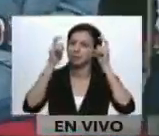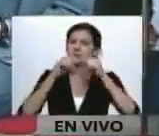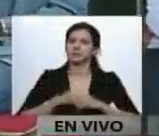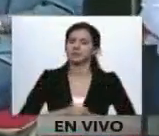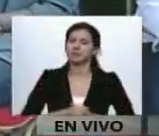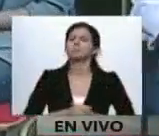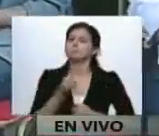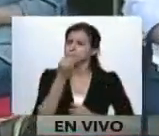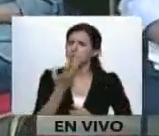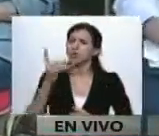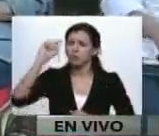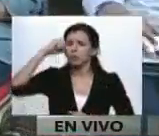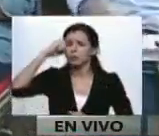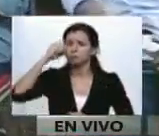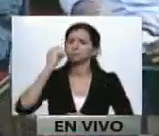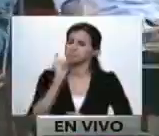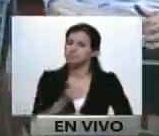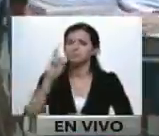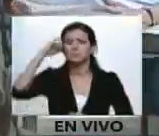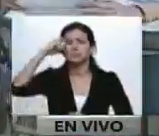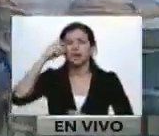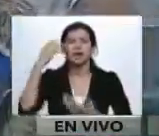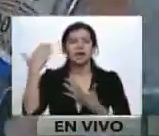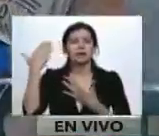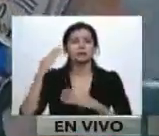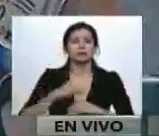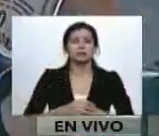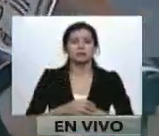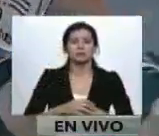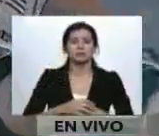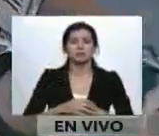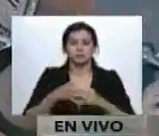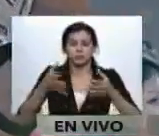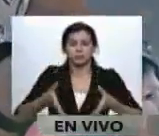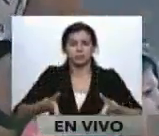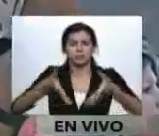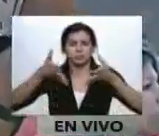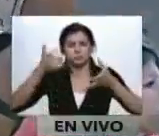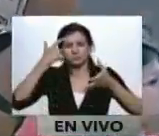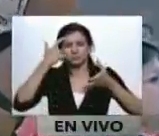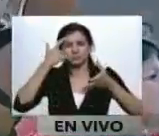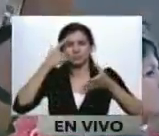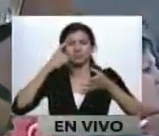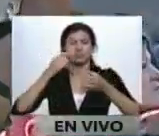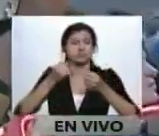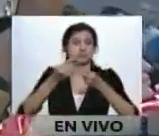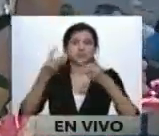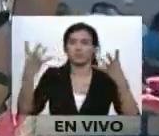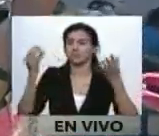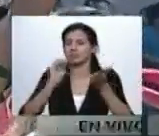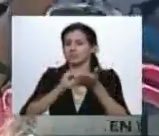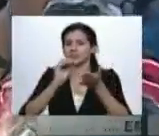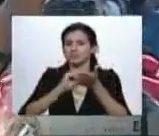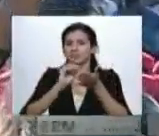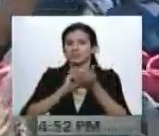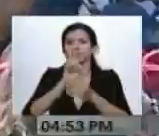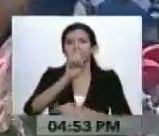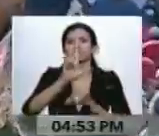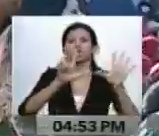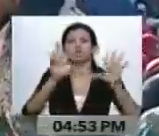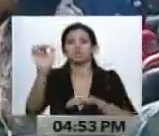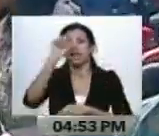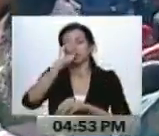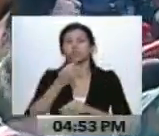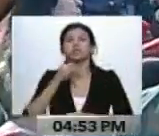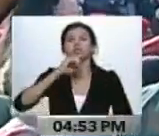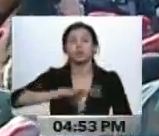qué bueno recordar, fue en su momento las exequias y servicios religiosos más numerosos registrados en 180 años de